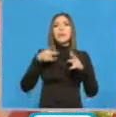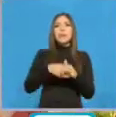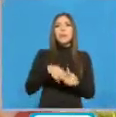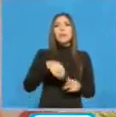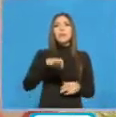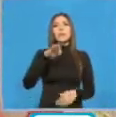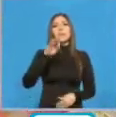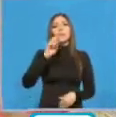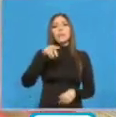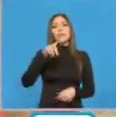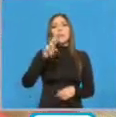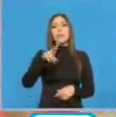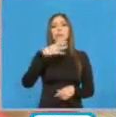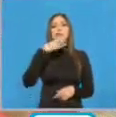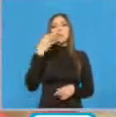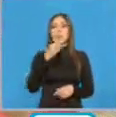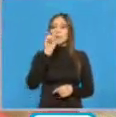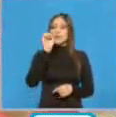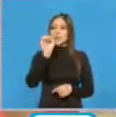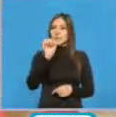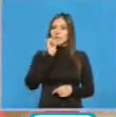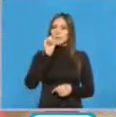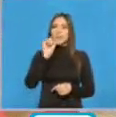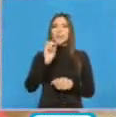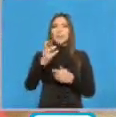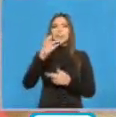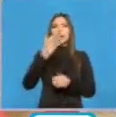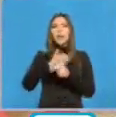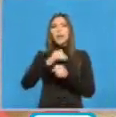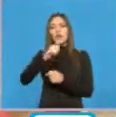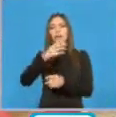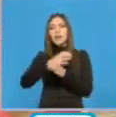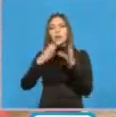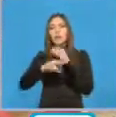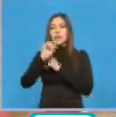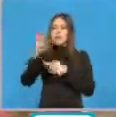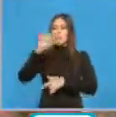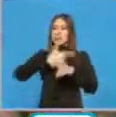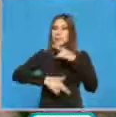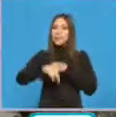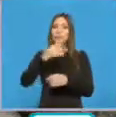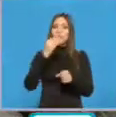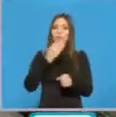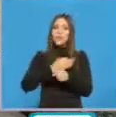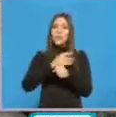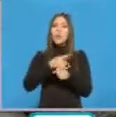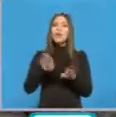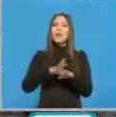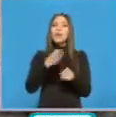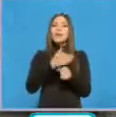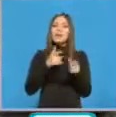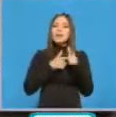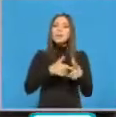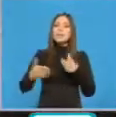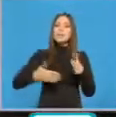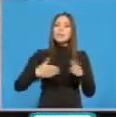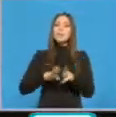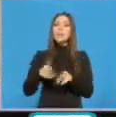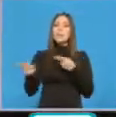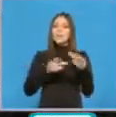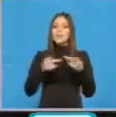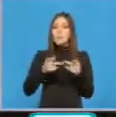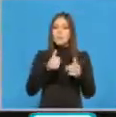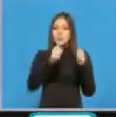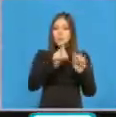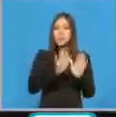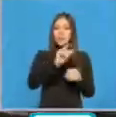es muy delicioso. En un momentito, todavía no, vamos a ir a hacer otra cosita y vamos a regresar, pero todavía los quiero ver cómo lo hacen. Ay, ¿cómo ¿Aquí? queda, Dios A ver, mío? aquí Aquí me te quedo.